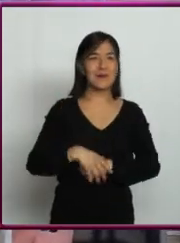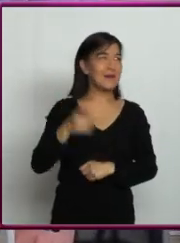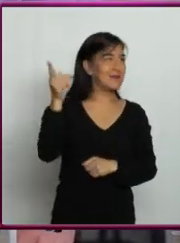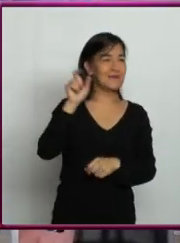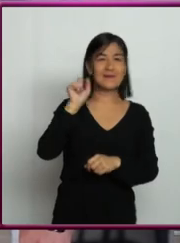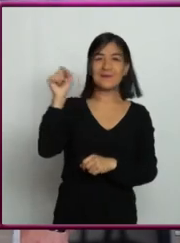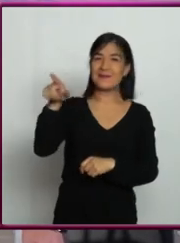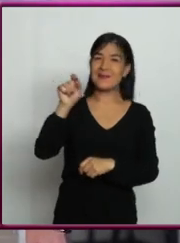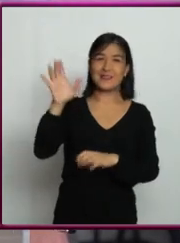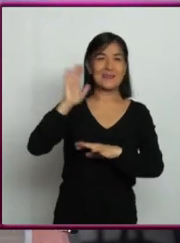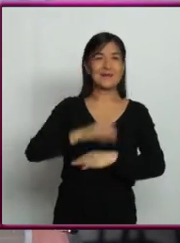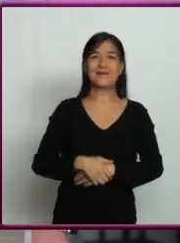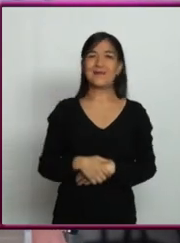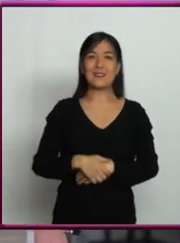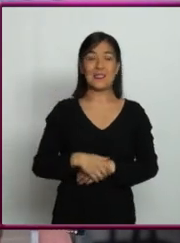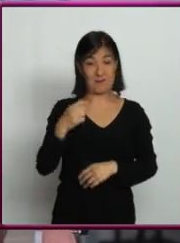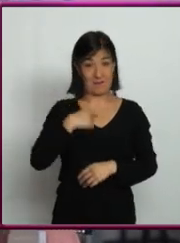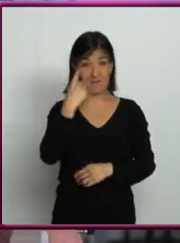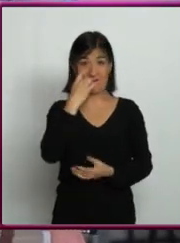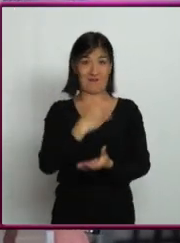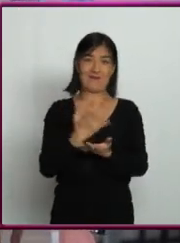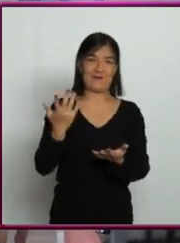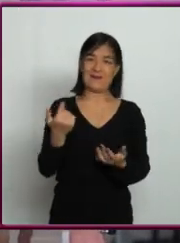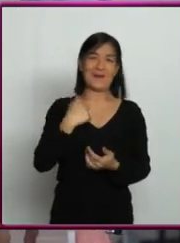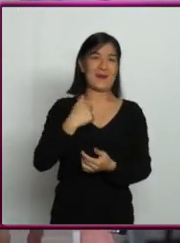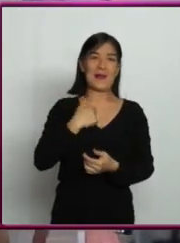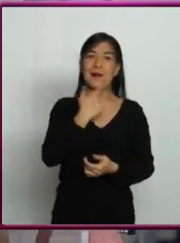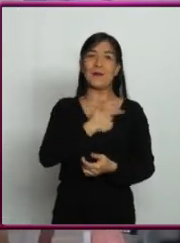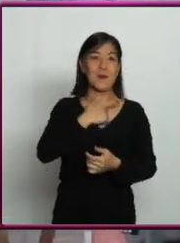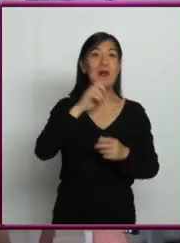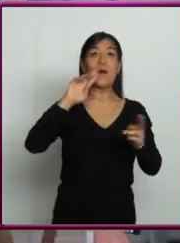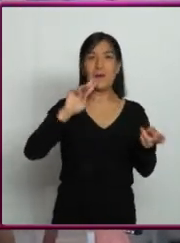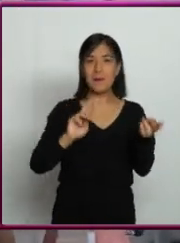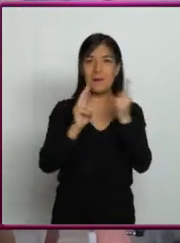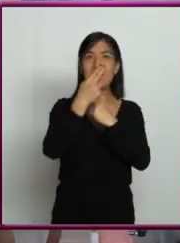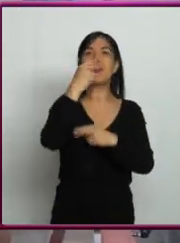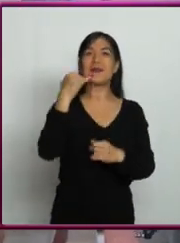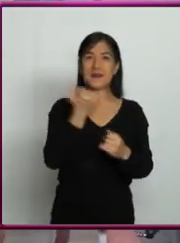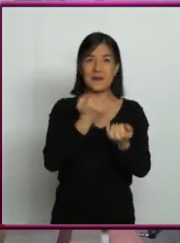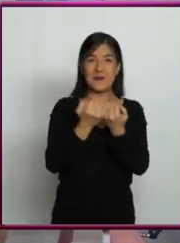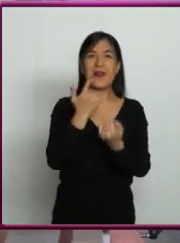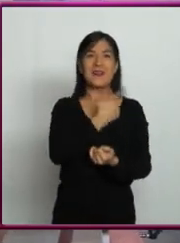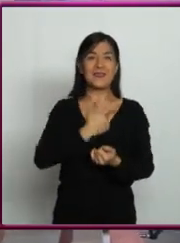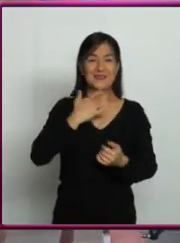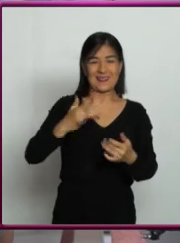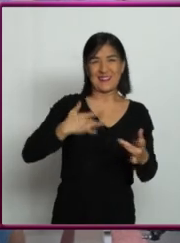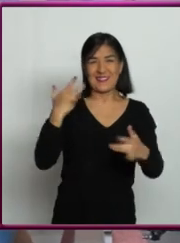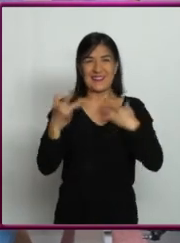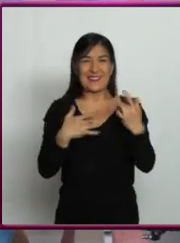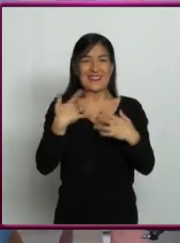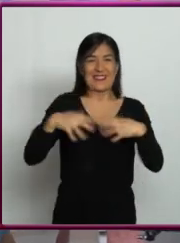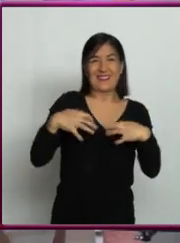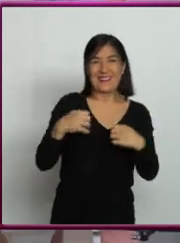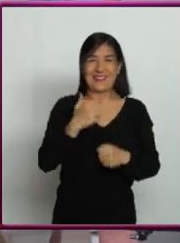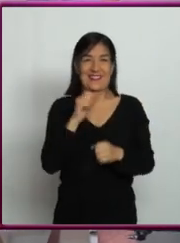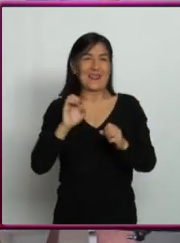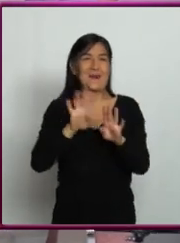remedio. Pues no soy el único, ¿eh? Ahora verás que al universo también le encantan las emociones fuertes.